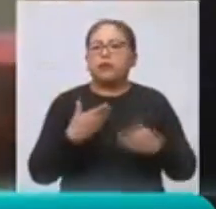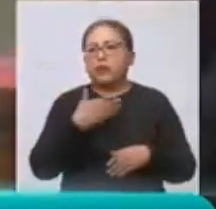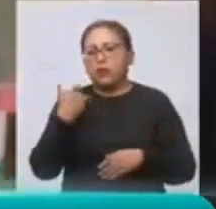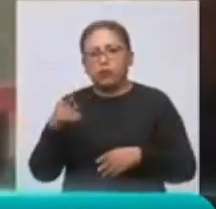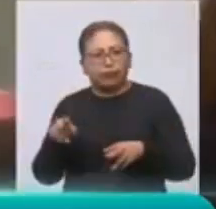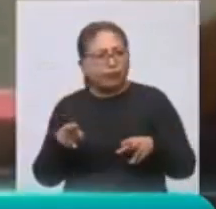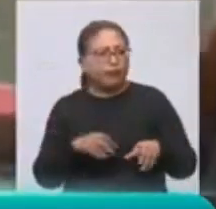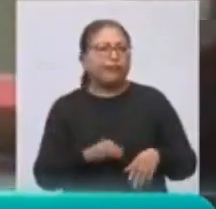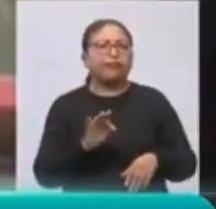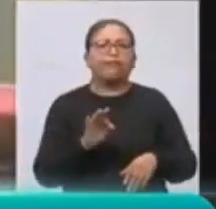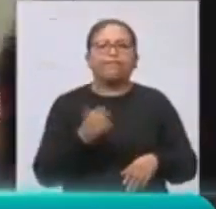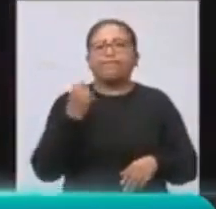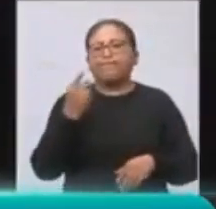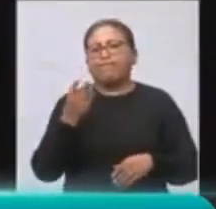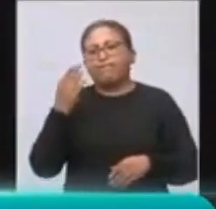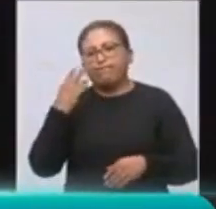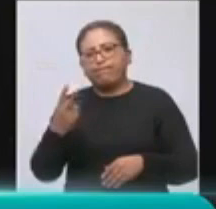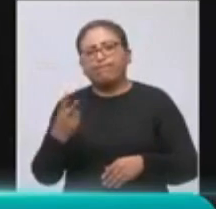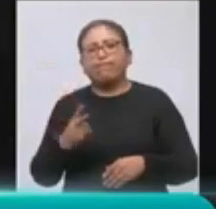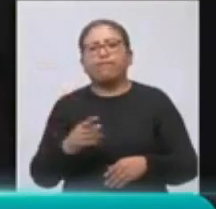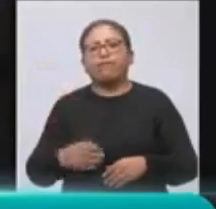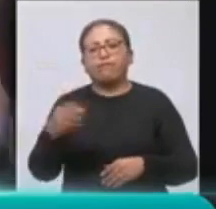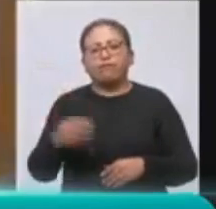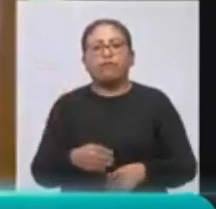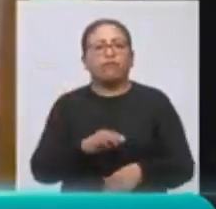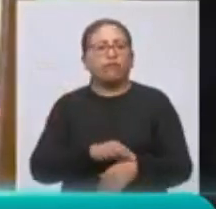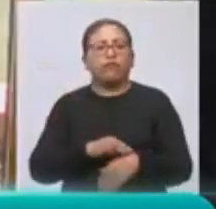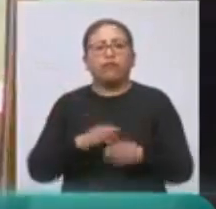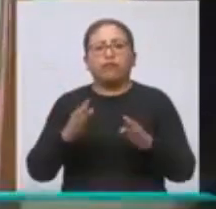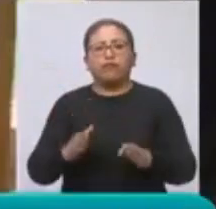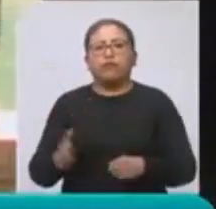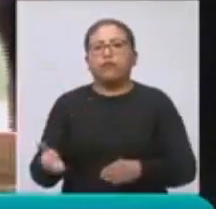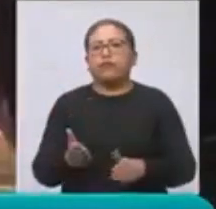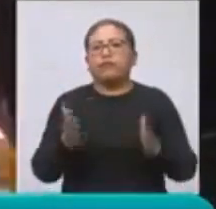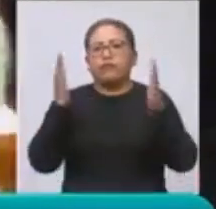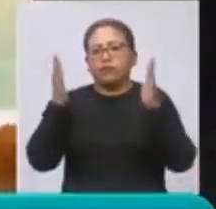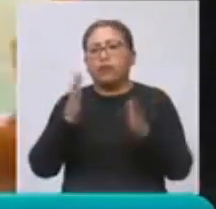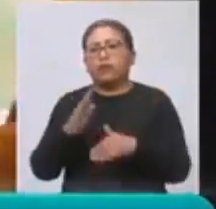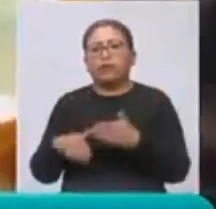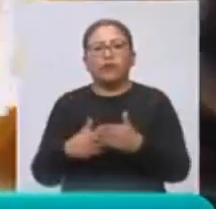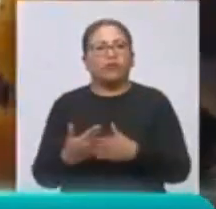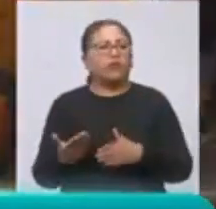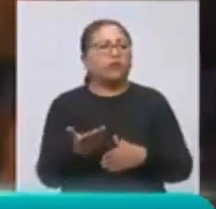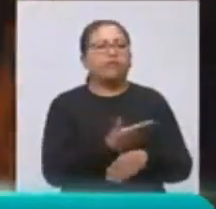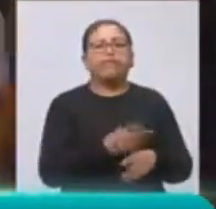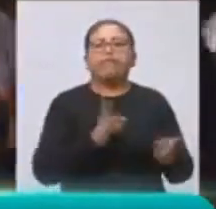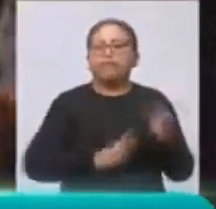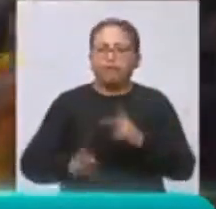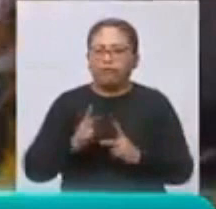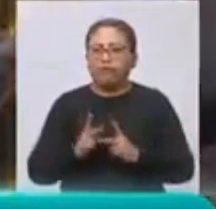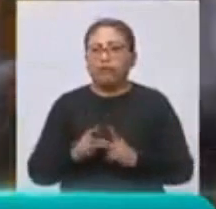mejorar la calidad médica y la atención de todos y cada uno de los habitantes, no solamente de